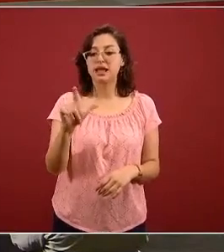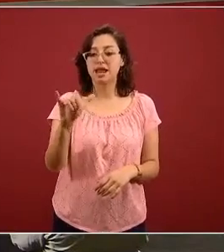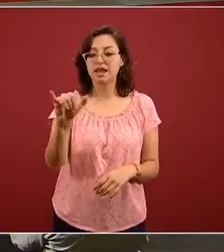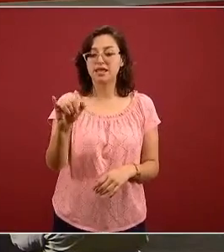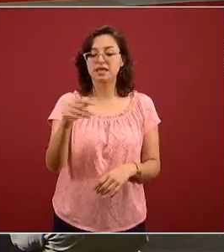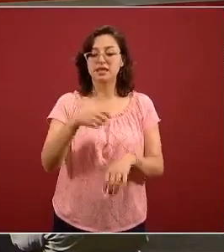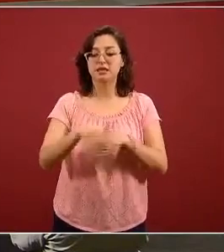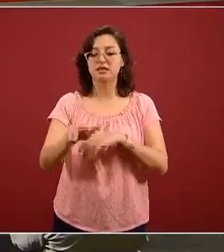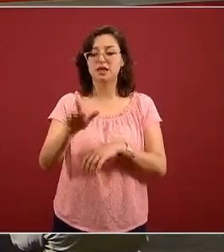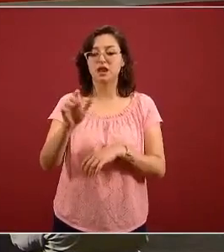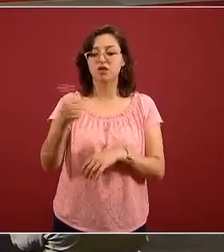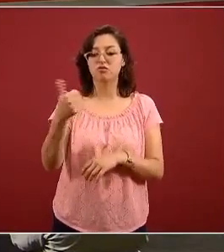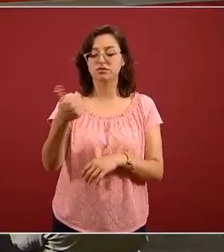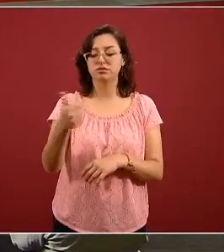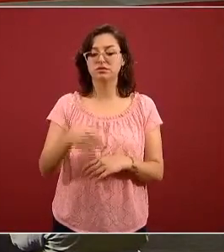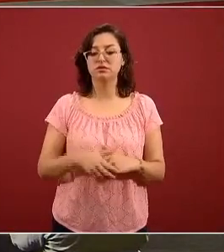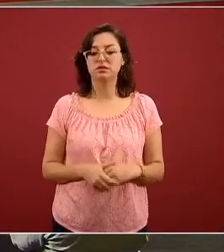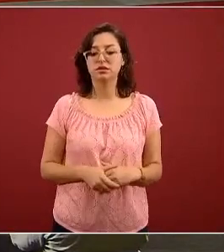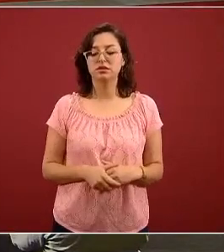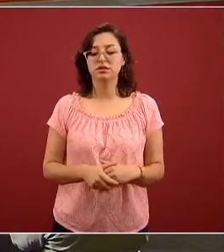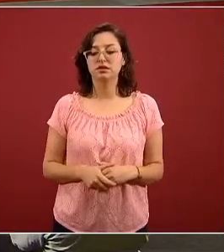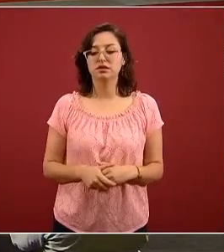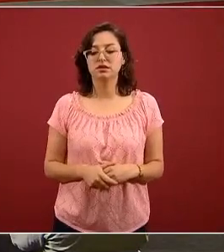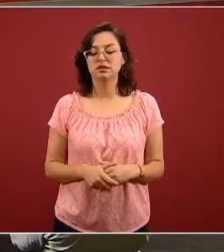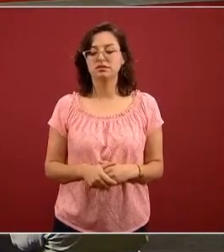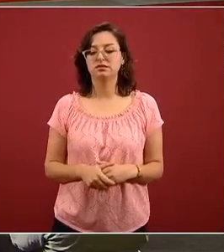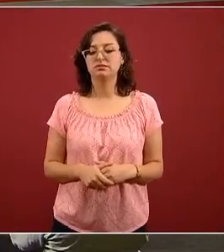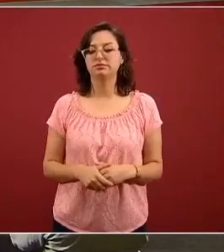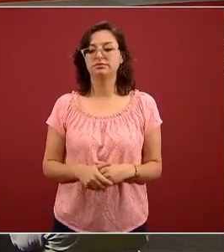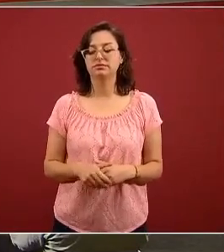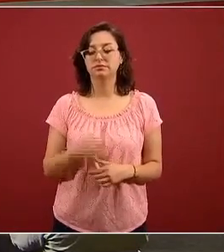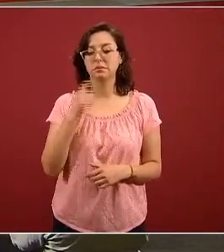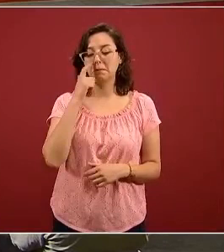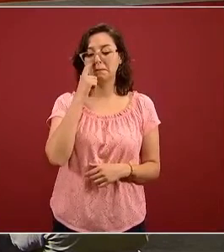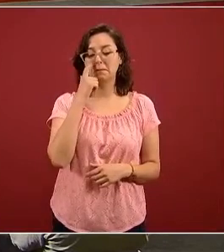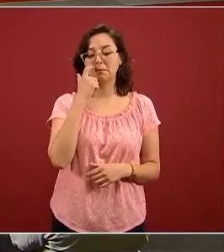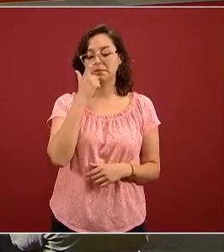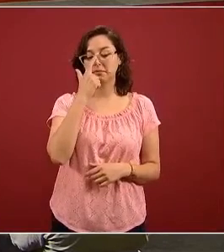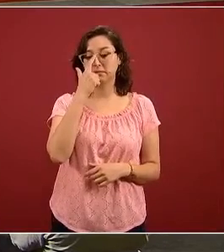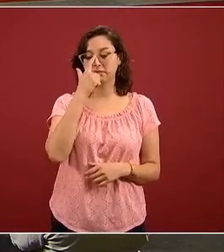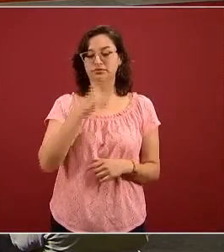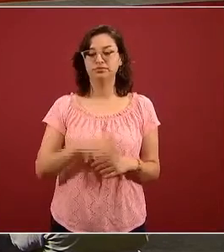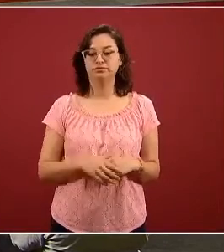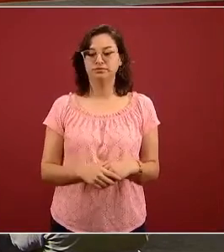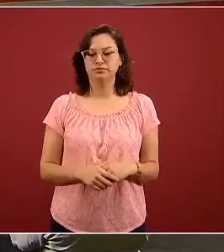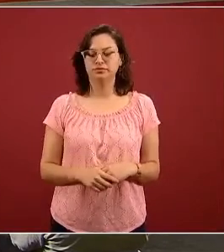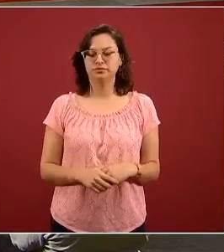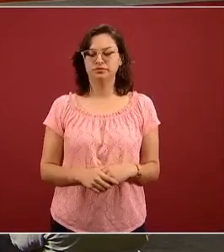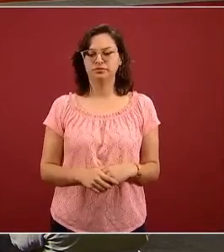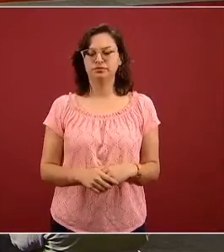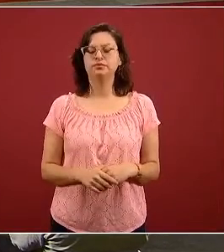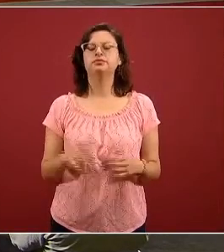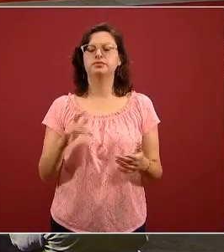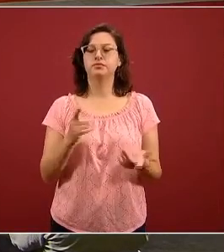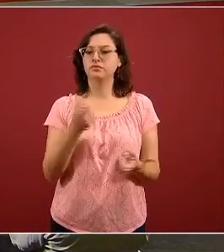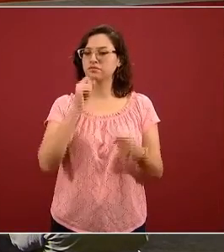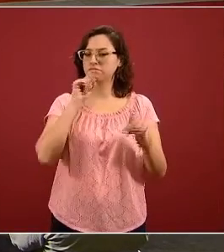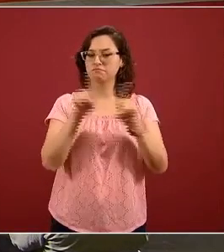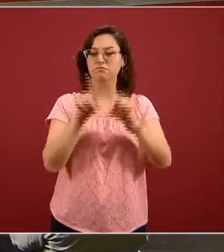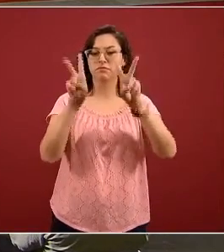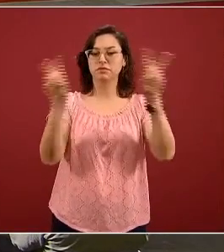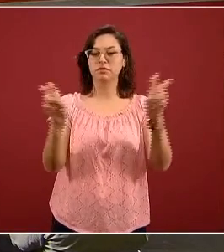11 y preguntarle en este tenor mismo la haya la organización mundial de la